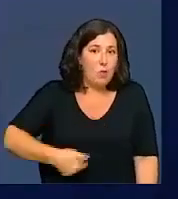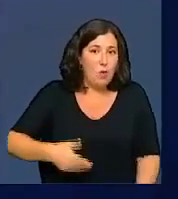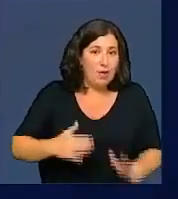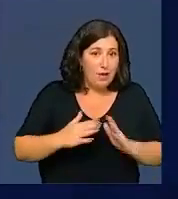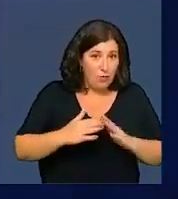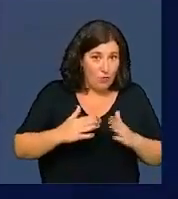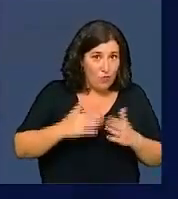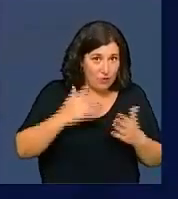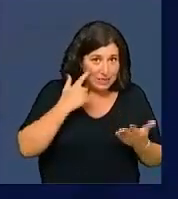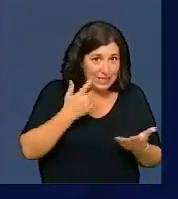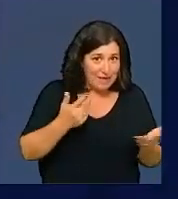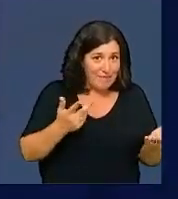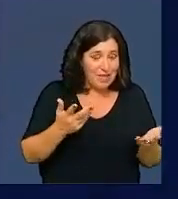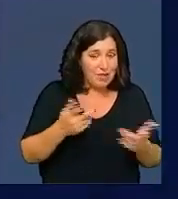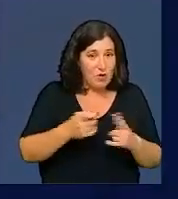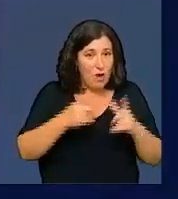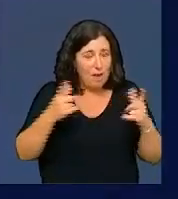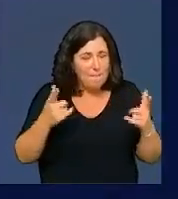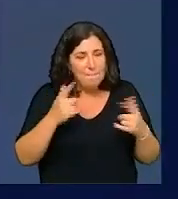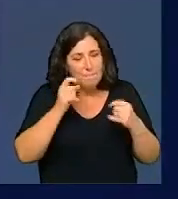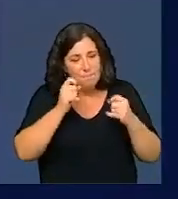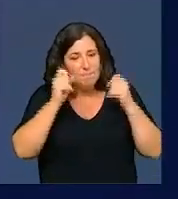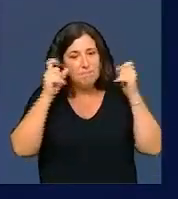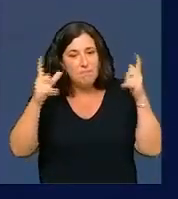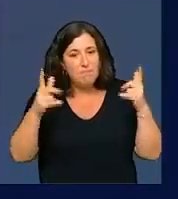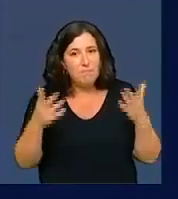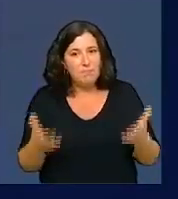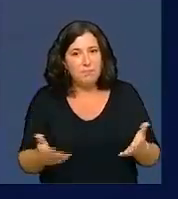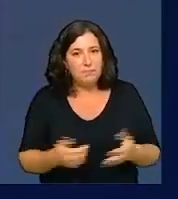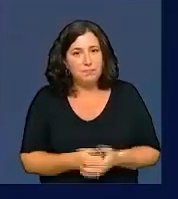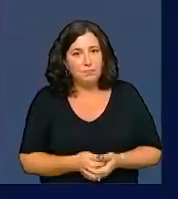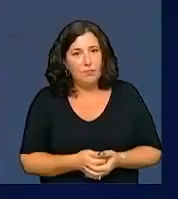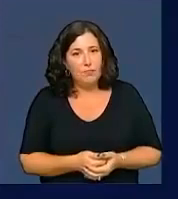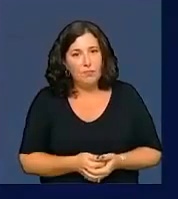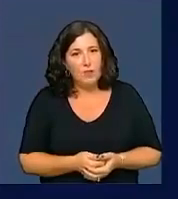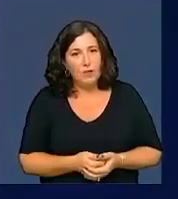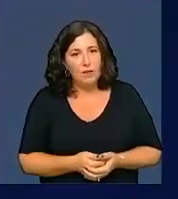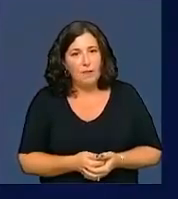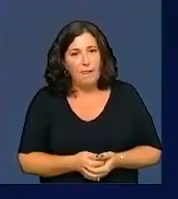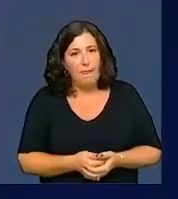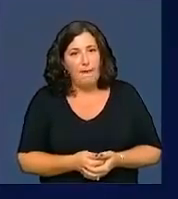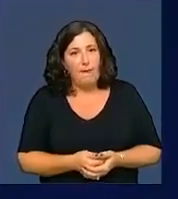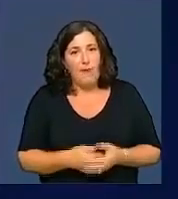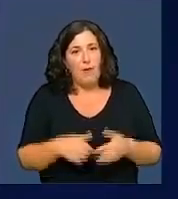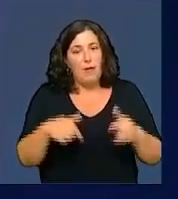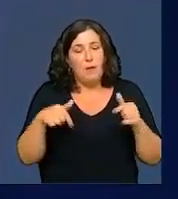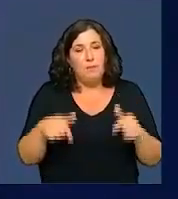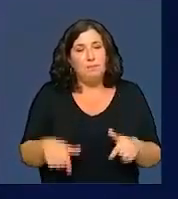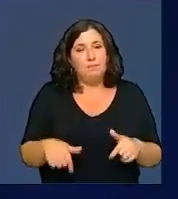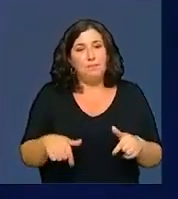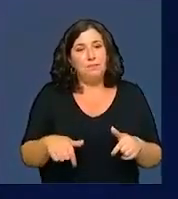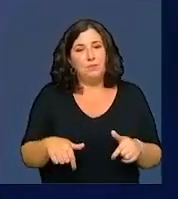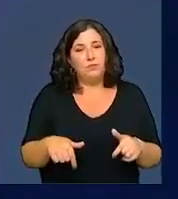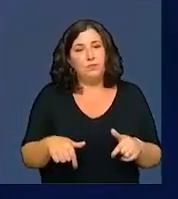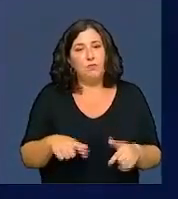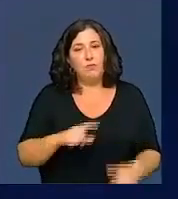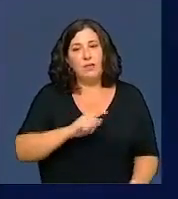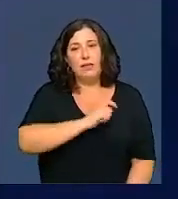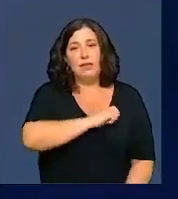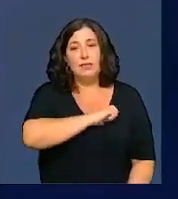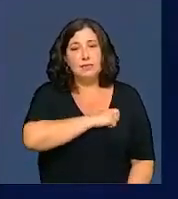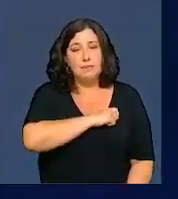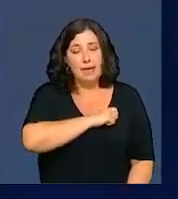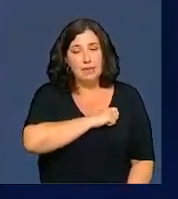viendo todo en este momento, realmente. Impresionante. De alguna forma, este muro. Exacto, y aquí estuvo trabajando